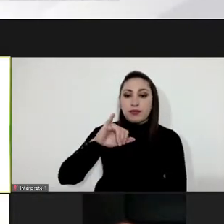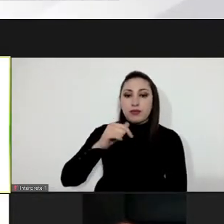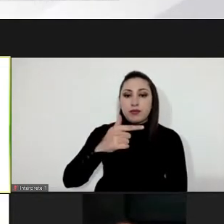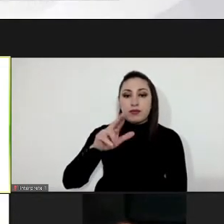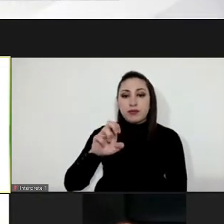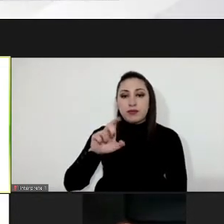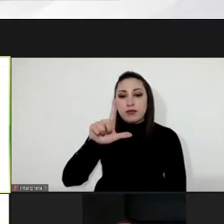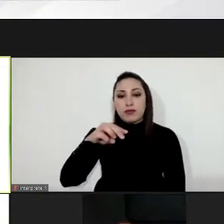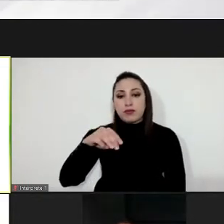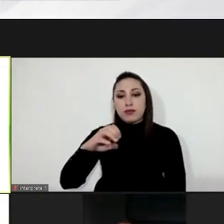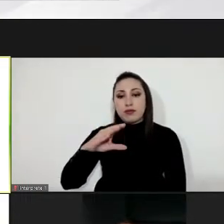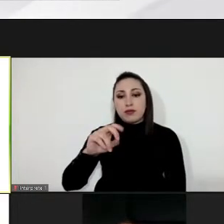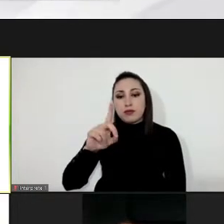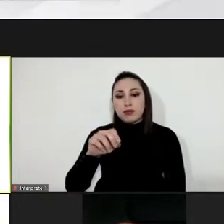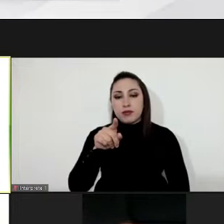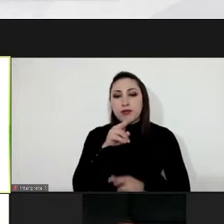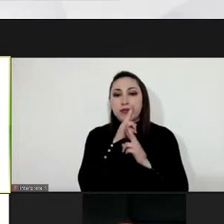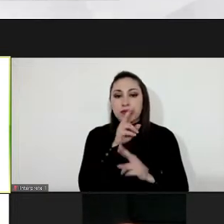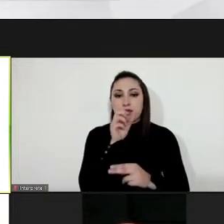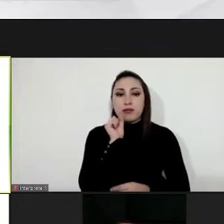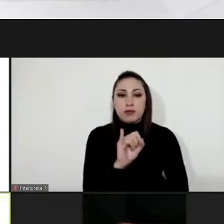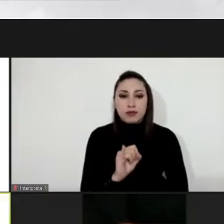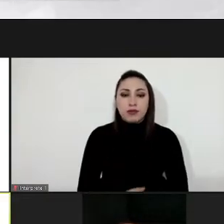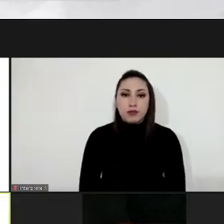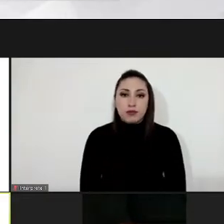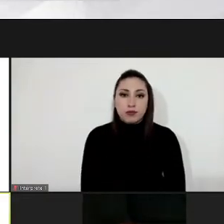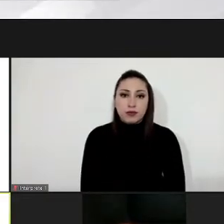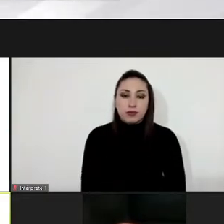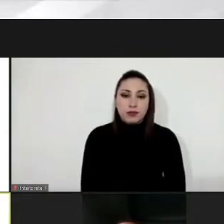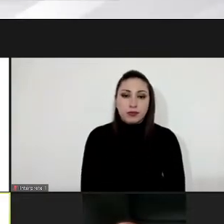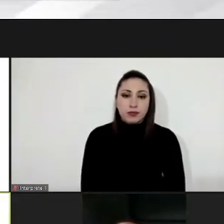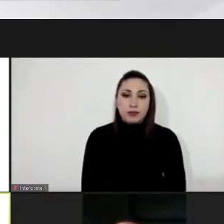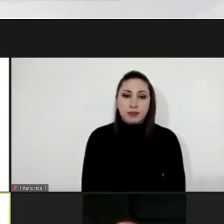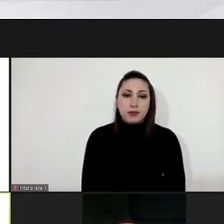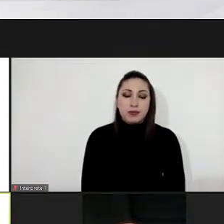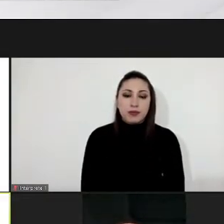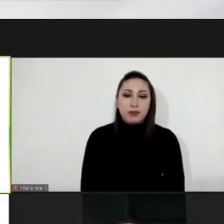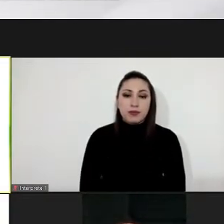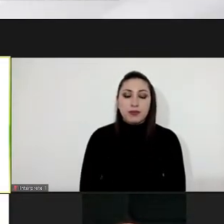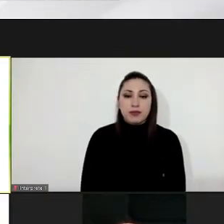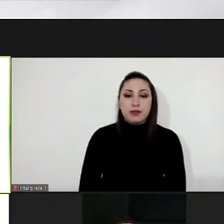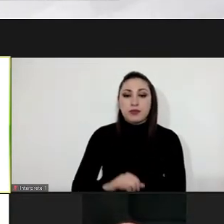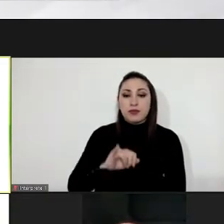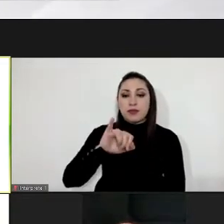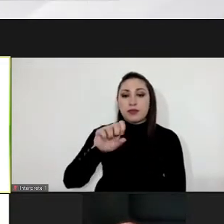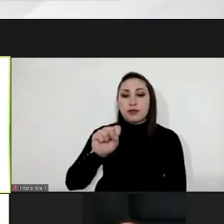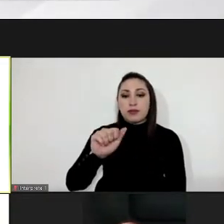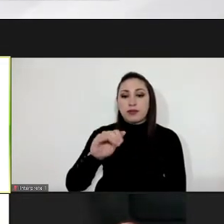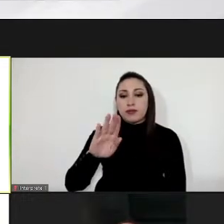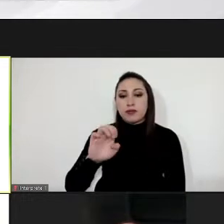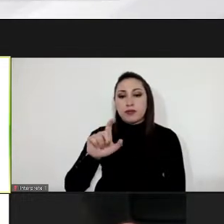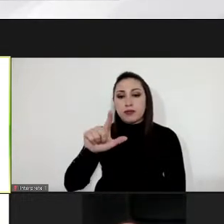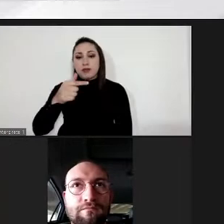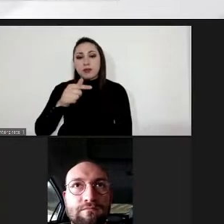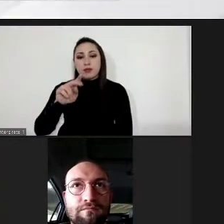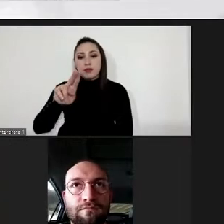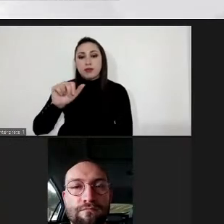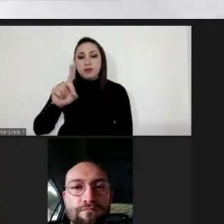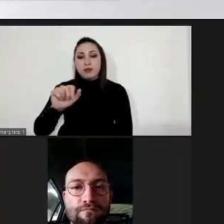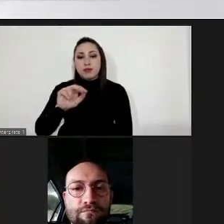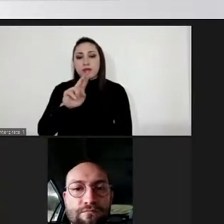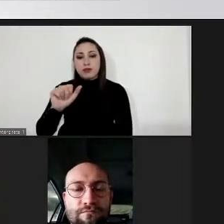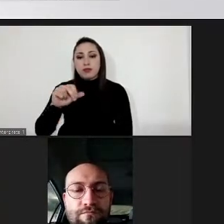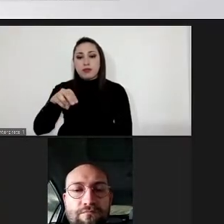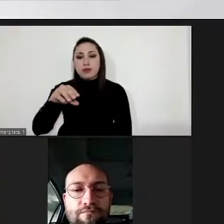Escartín. Miguel Macedo, a favor, diputada. Diputada Estrella Isabel Guadarrama Sánchez.